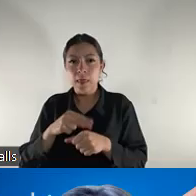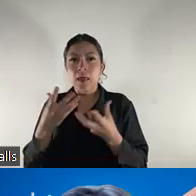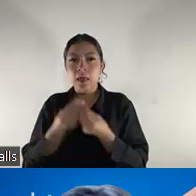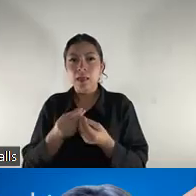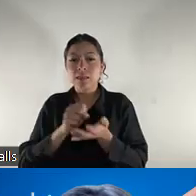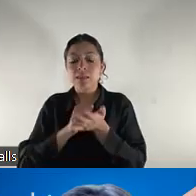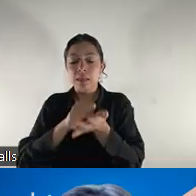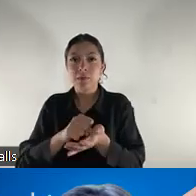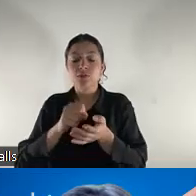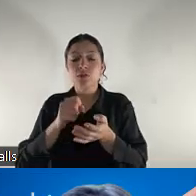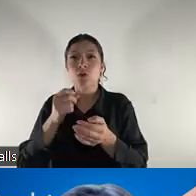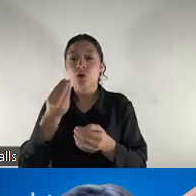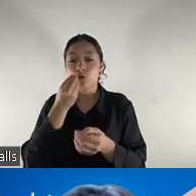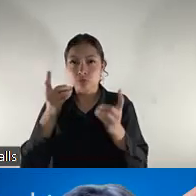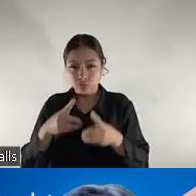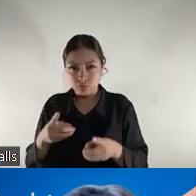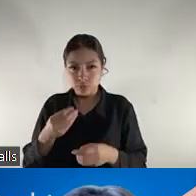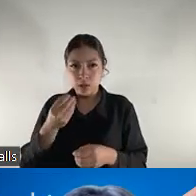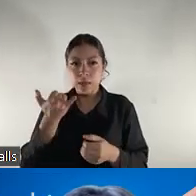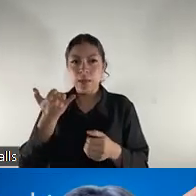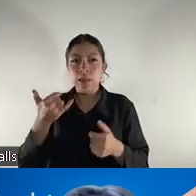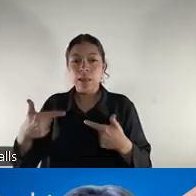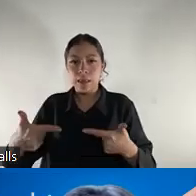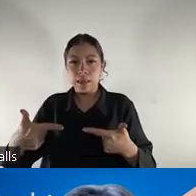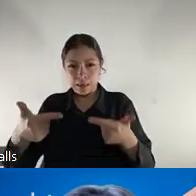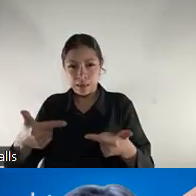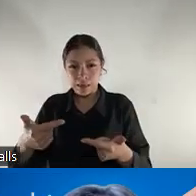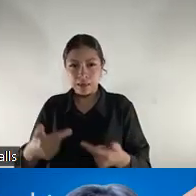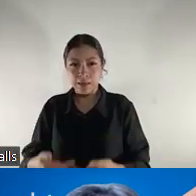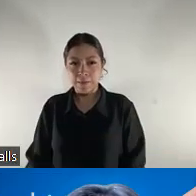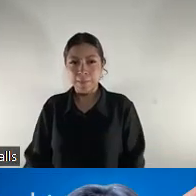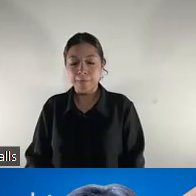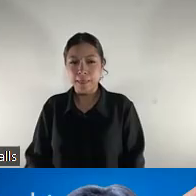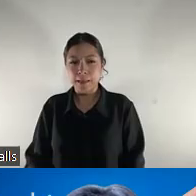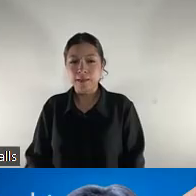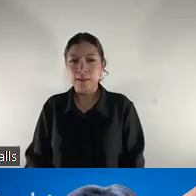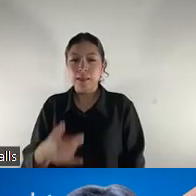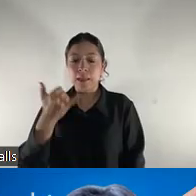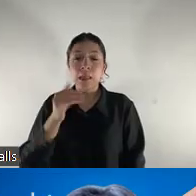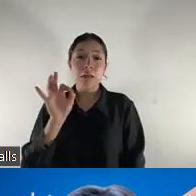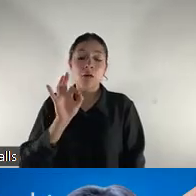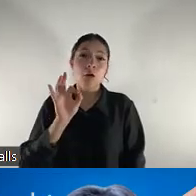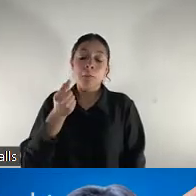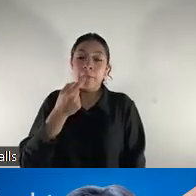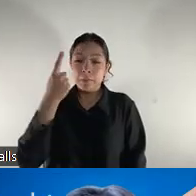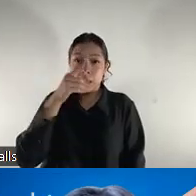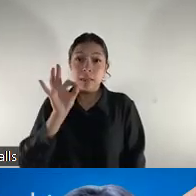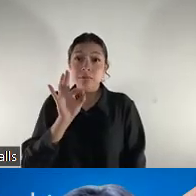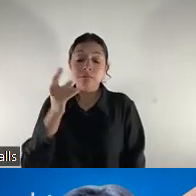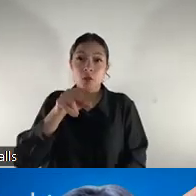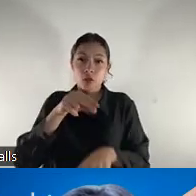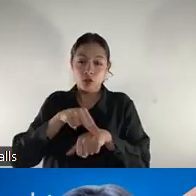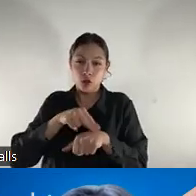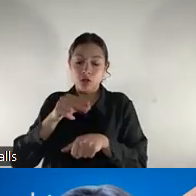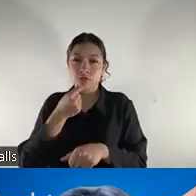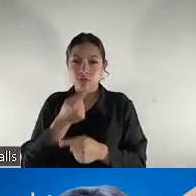de nutrición, de genética y con los servicios de telemedicina en caso de ser necesario por neuropediatría. También el